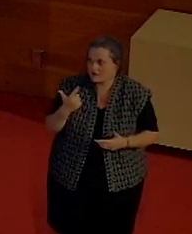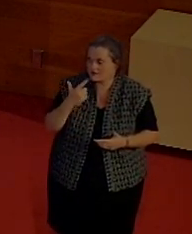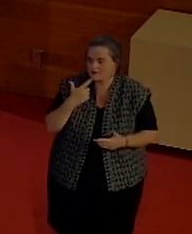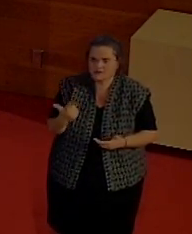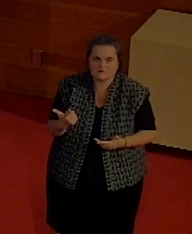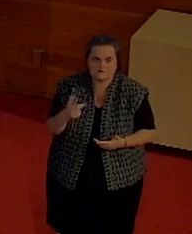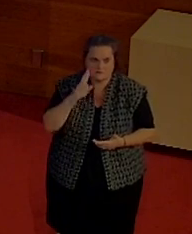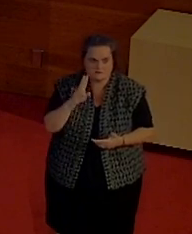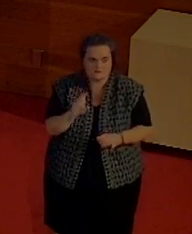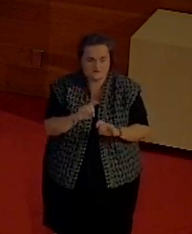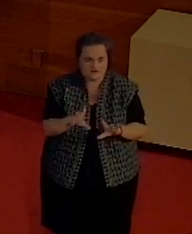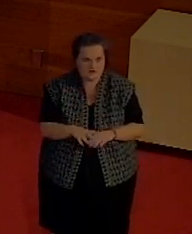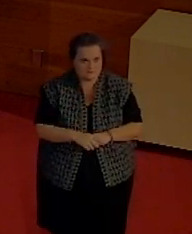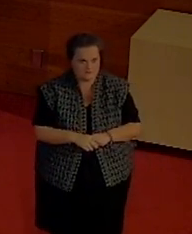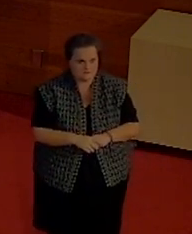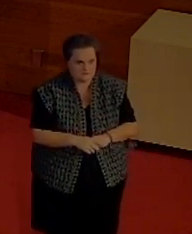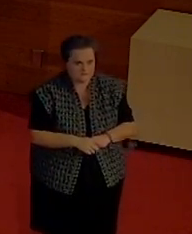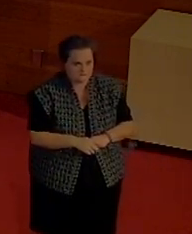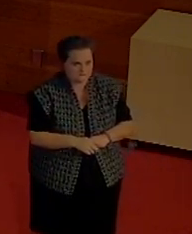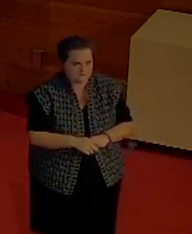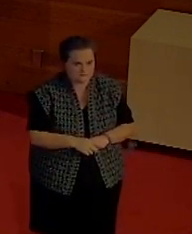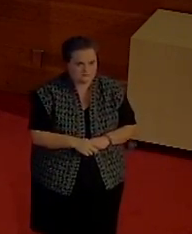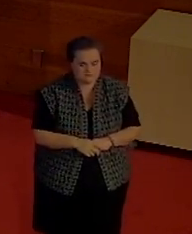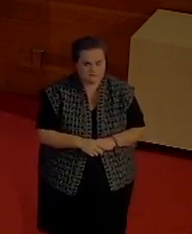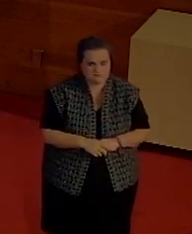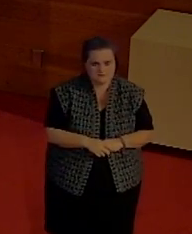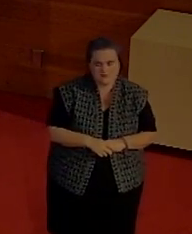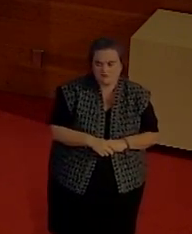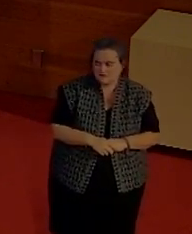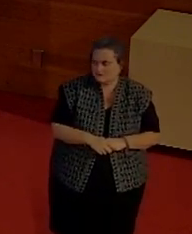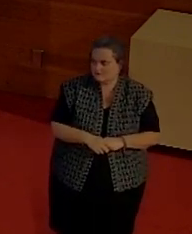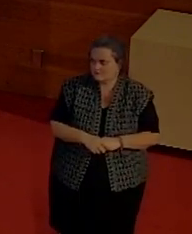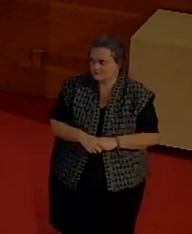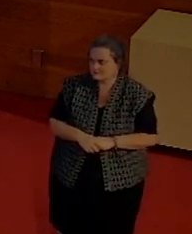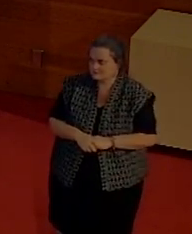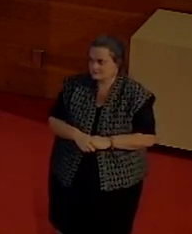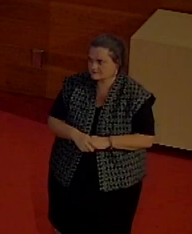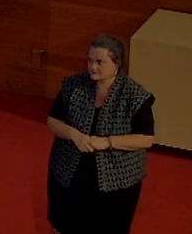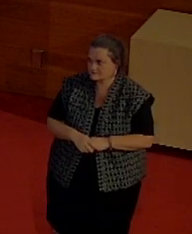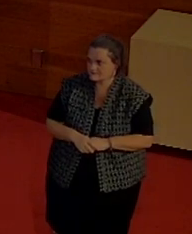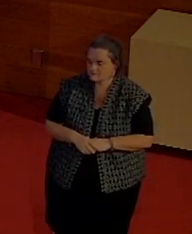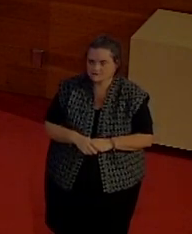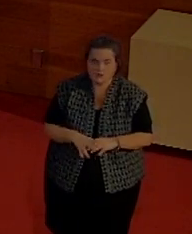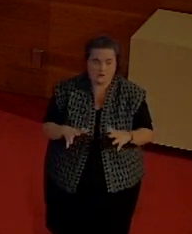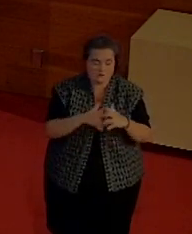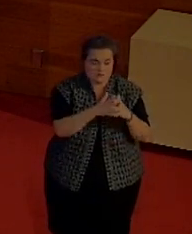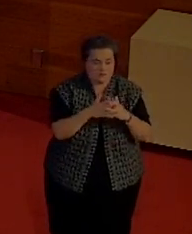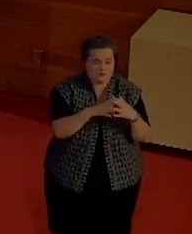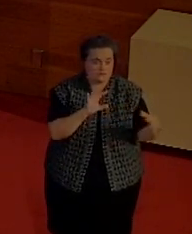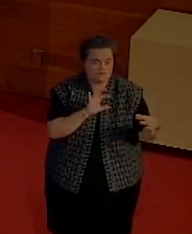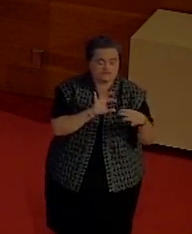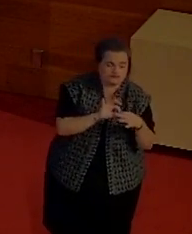Pues de ese modo no vas a conseguir mucho sin desmarcarnos de como digo de Estados Unidos